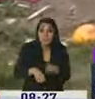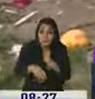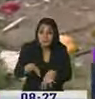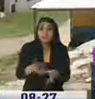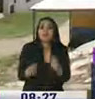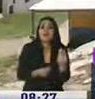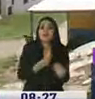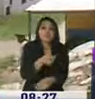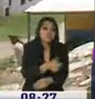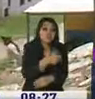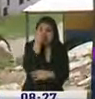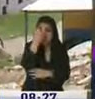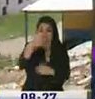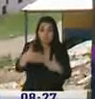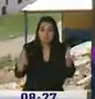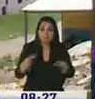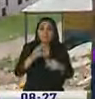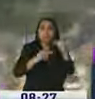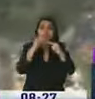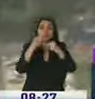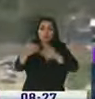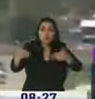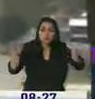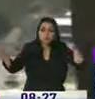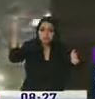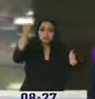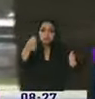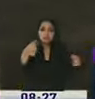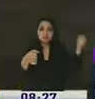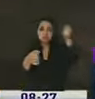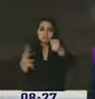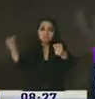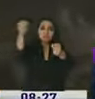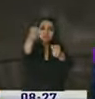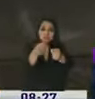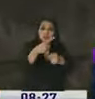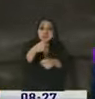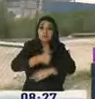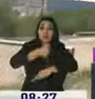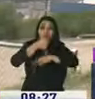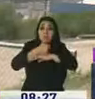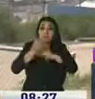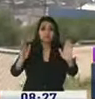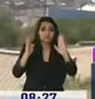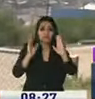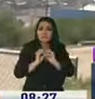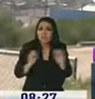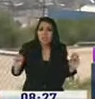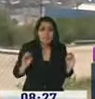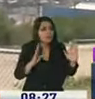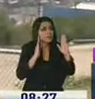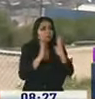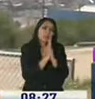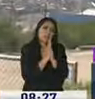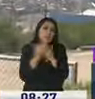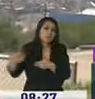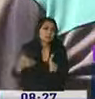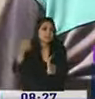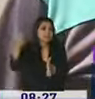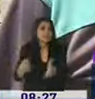fundas, construyeron un contenedor. Y ya que, según mencionaron, las autoridades no han querido escuchar su